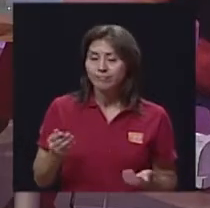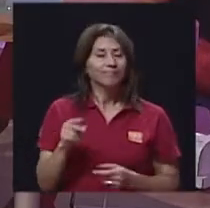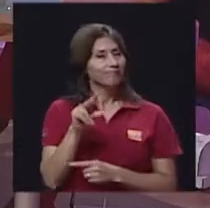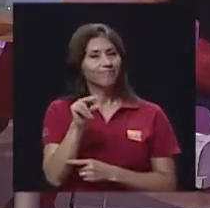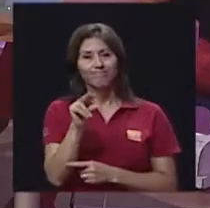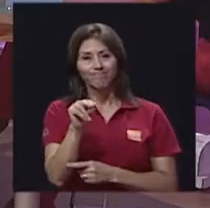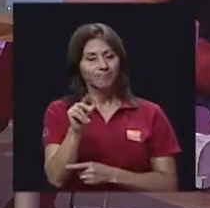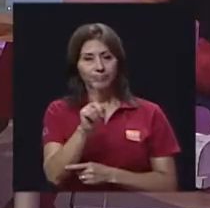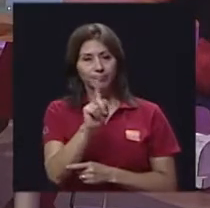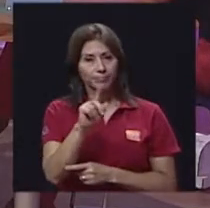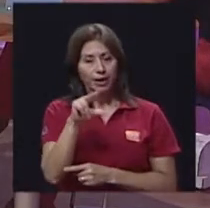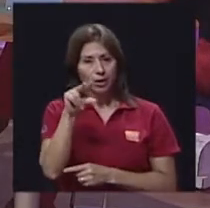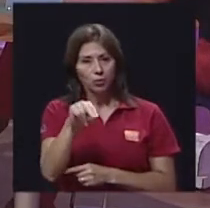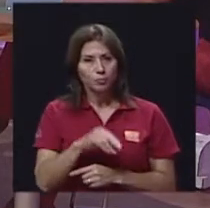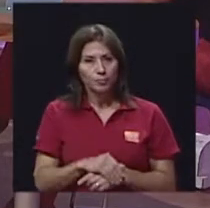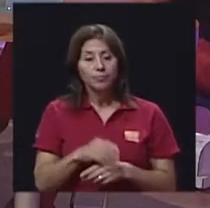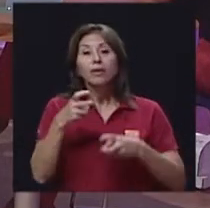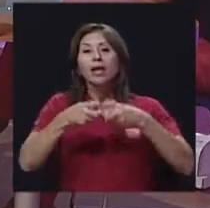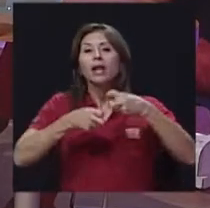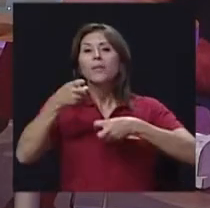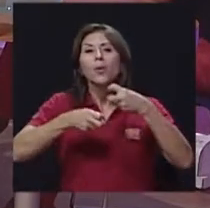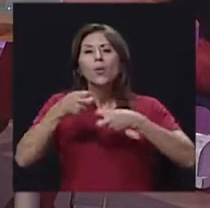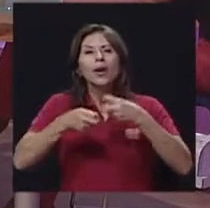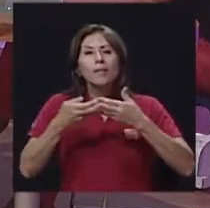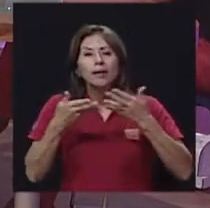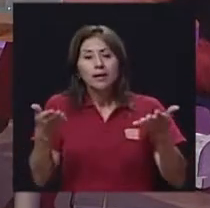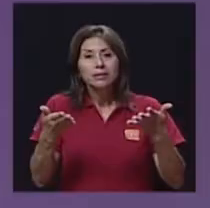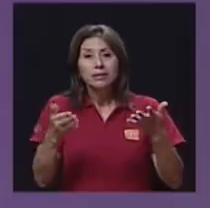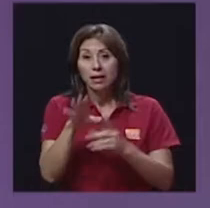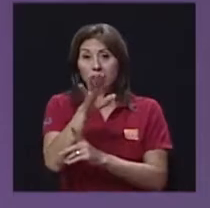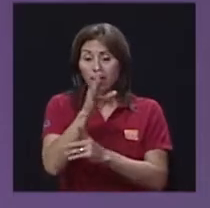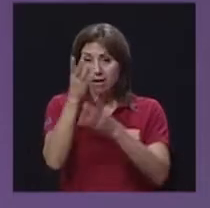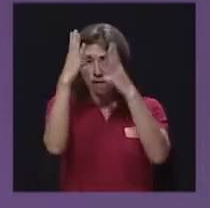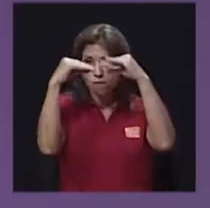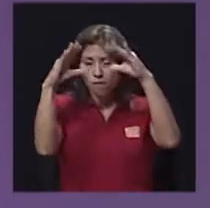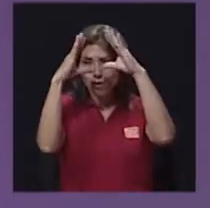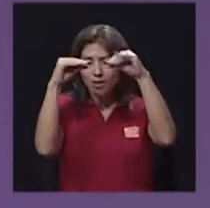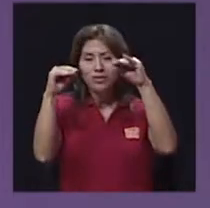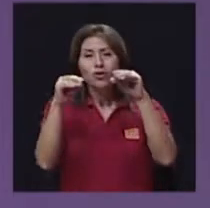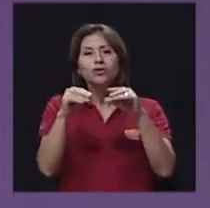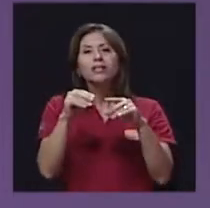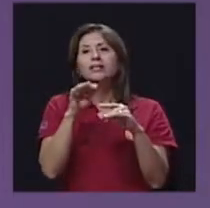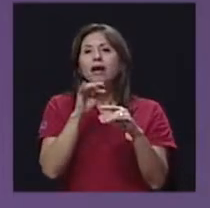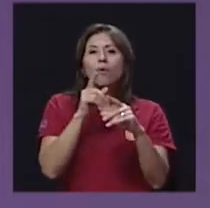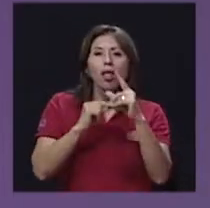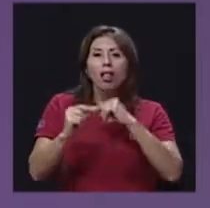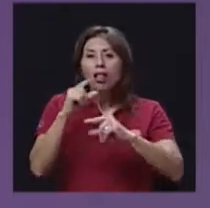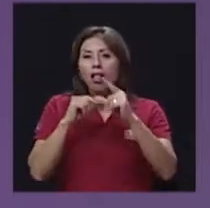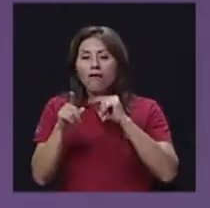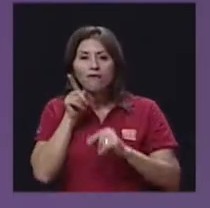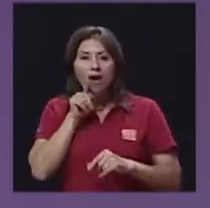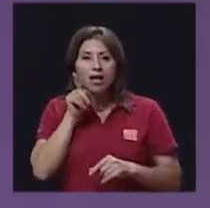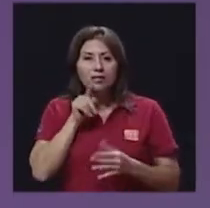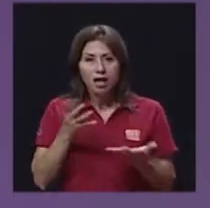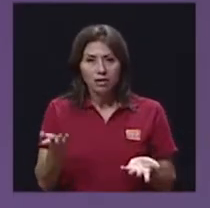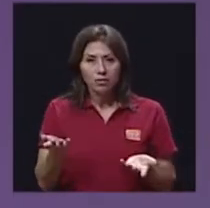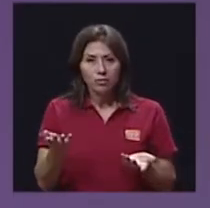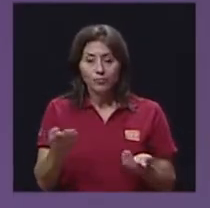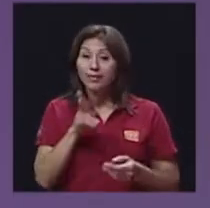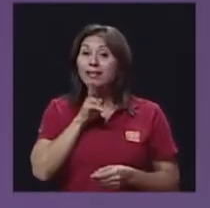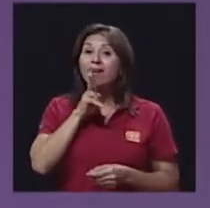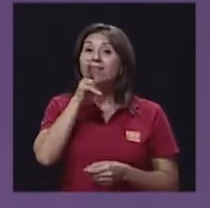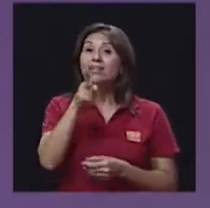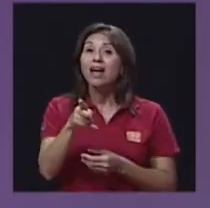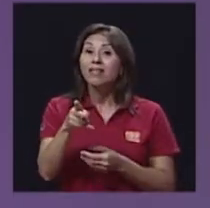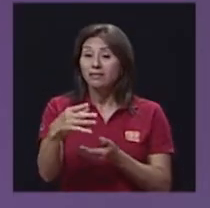no. El problema es que se están falseando las realidades y la verdad es que los montos